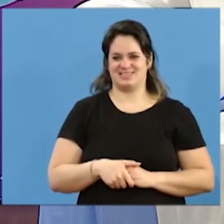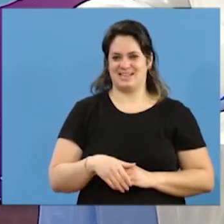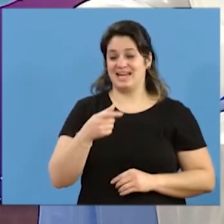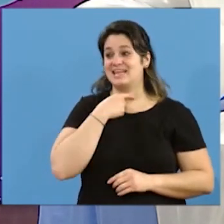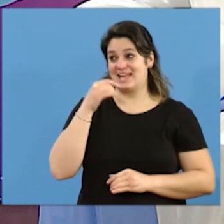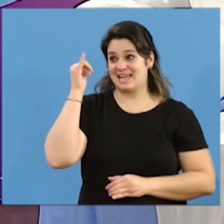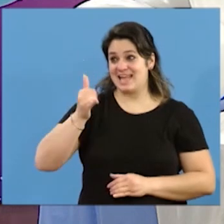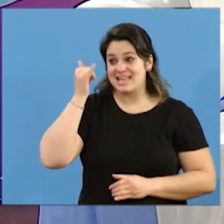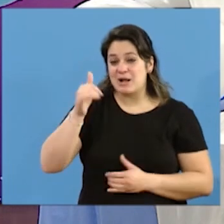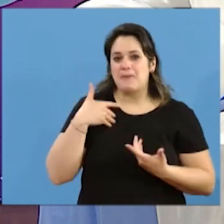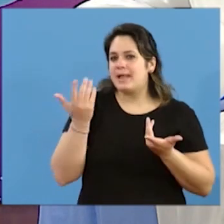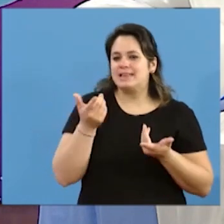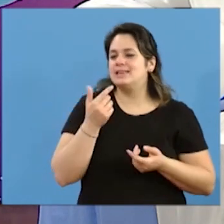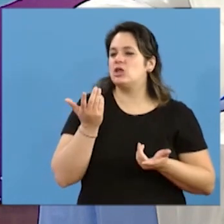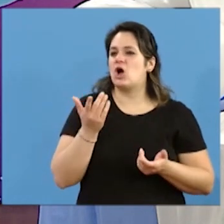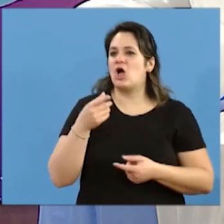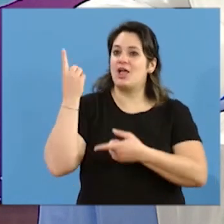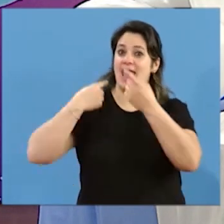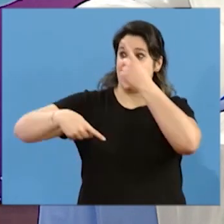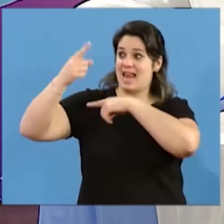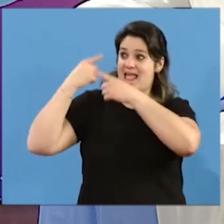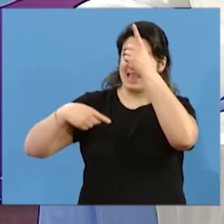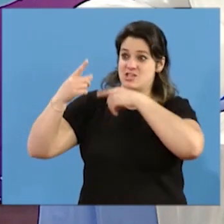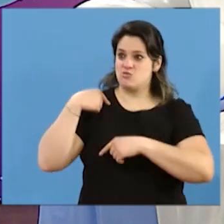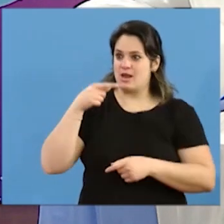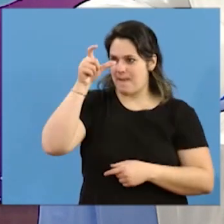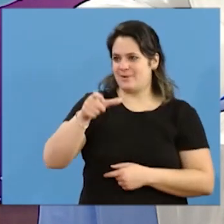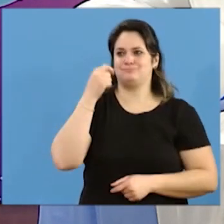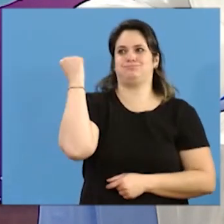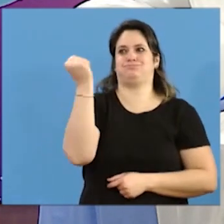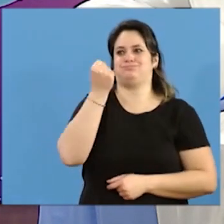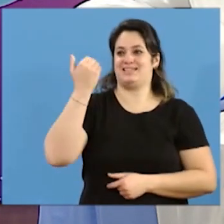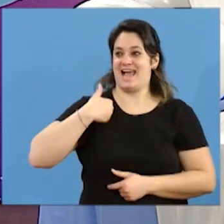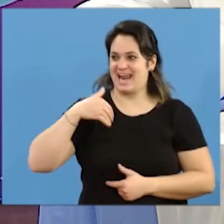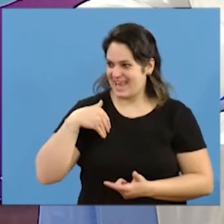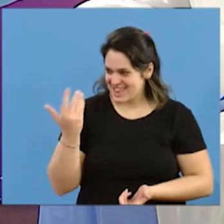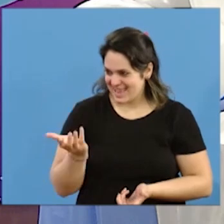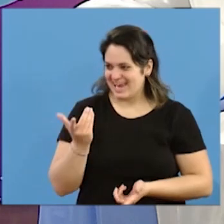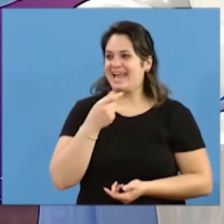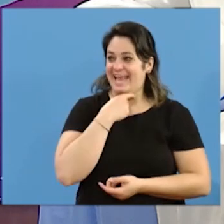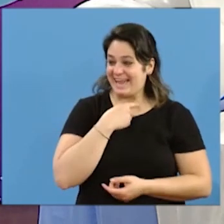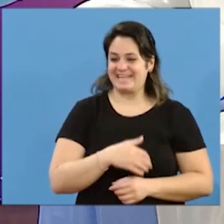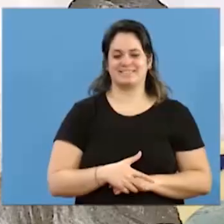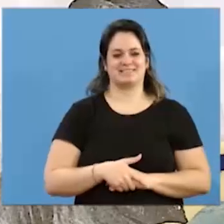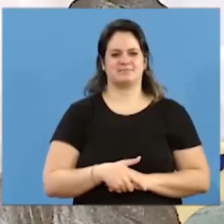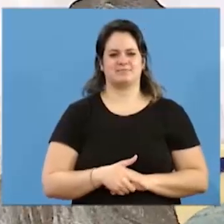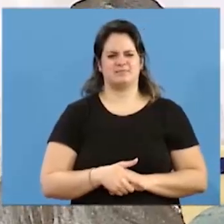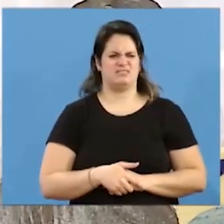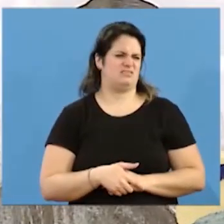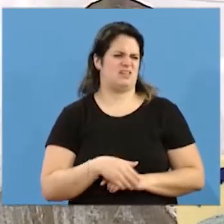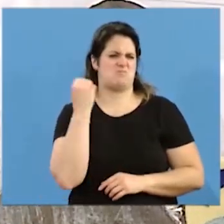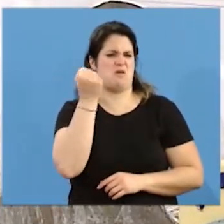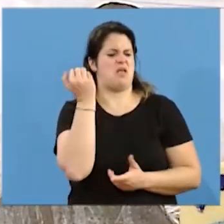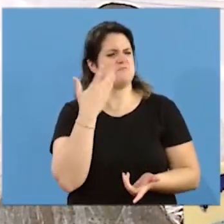yo te cuente un poquito la historia de nuestro héroe, el héroe de nuestra patria? ¿Cómo de un